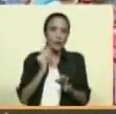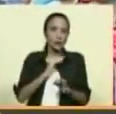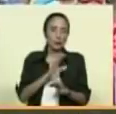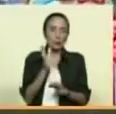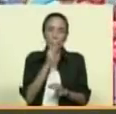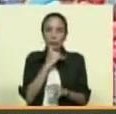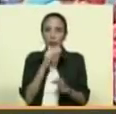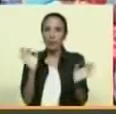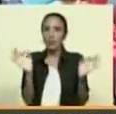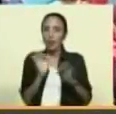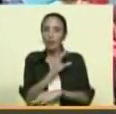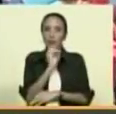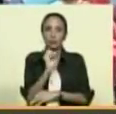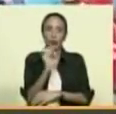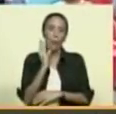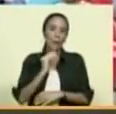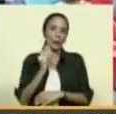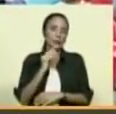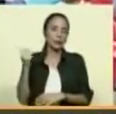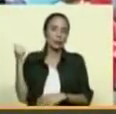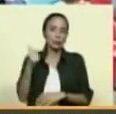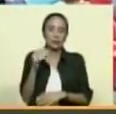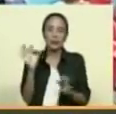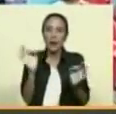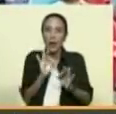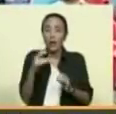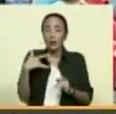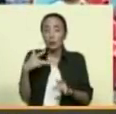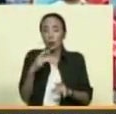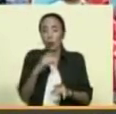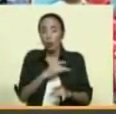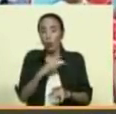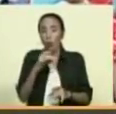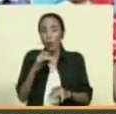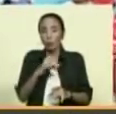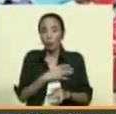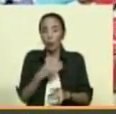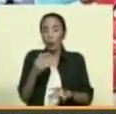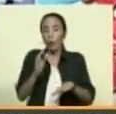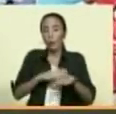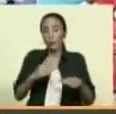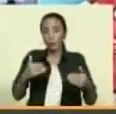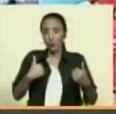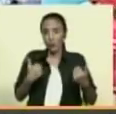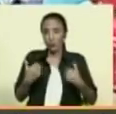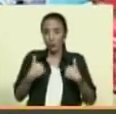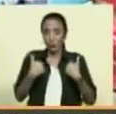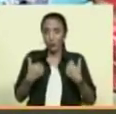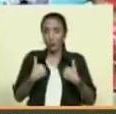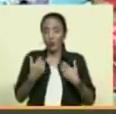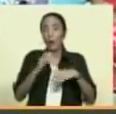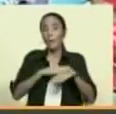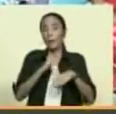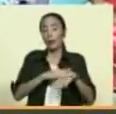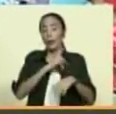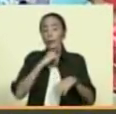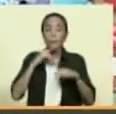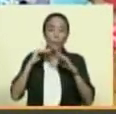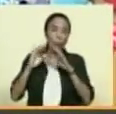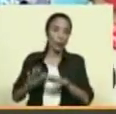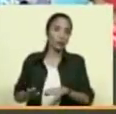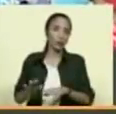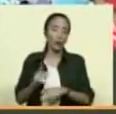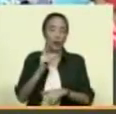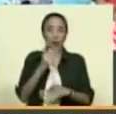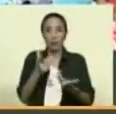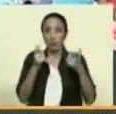novatico, un novato adolorido por la muerte de nuestro padre, hoy